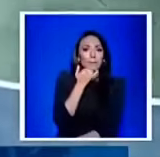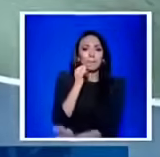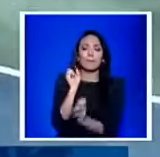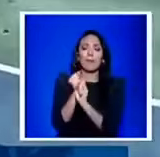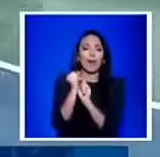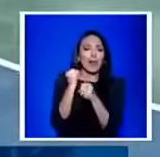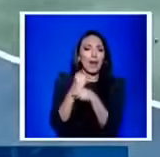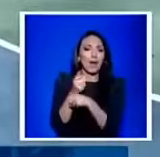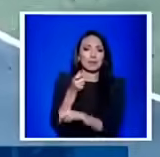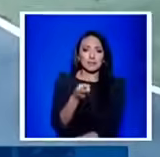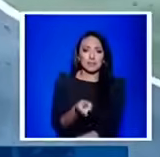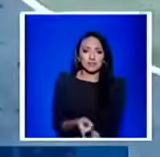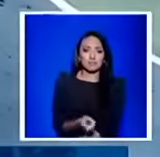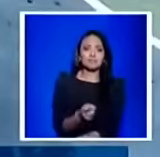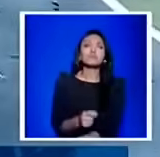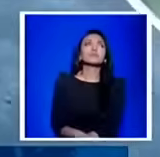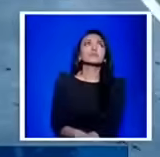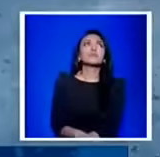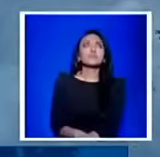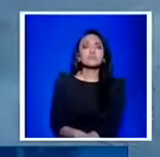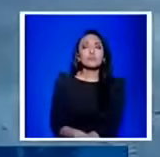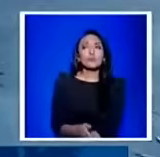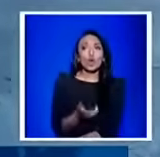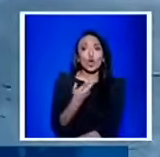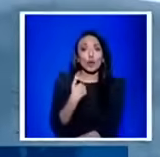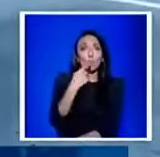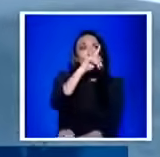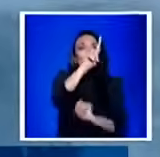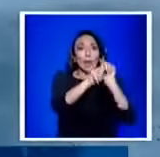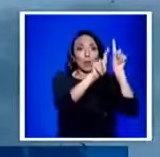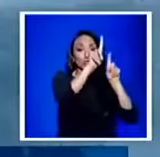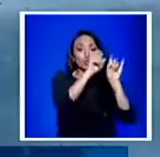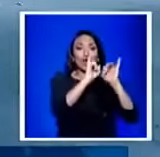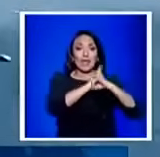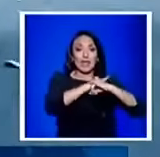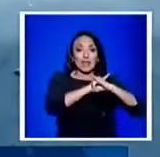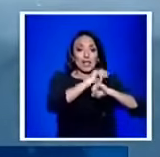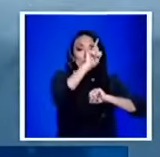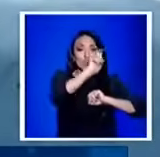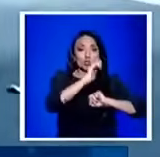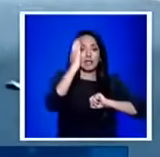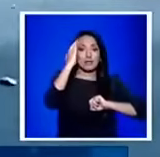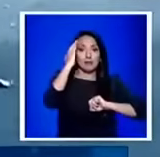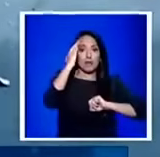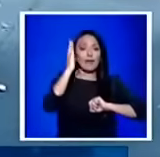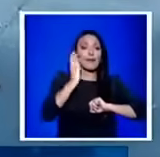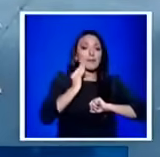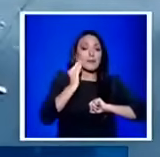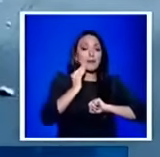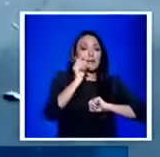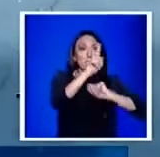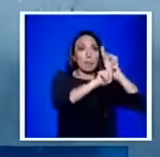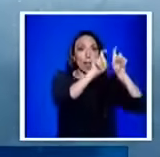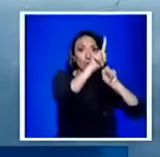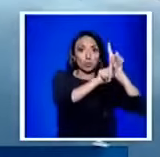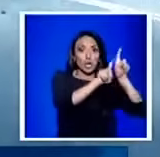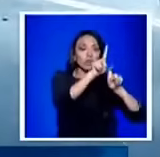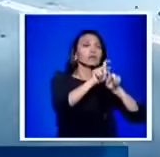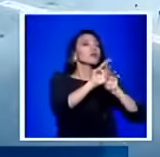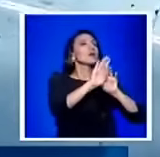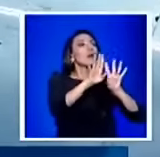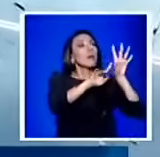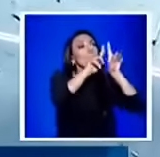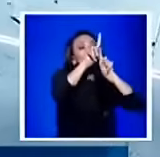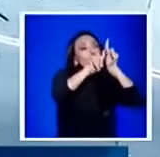hechas. Según ya asesorado yo con personal ingenieros que trabajaron en la área de infraestructura